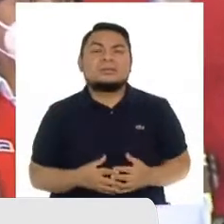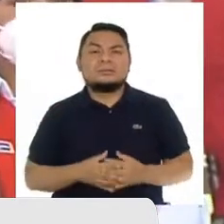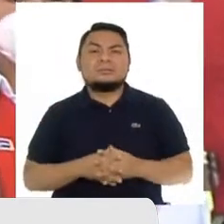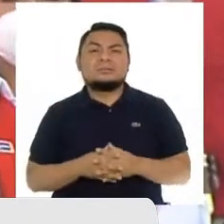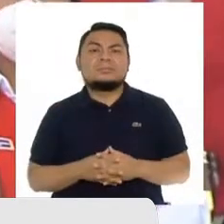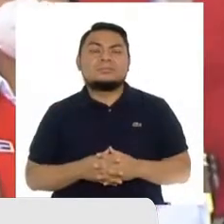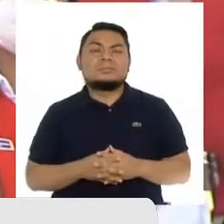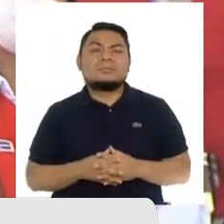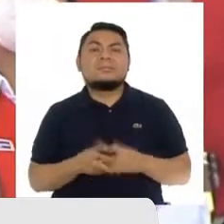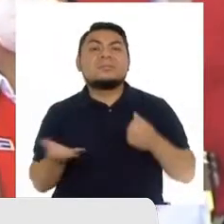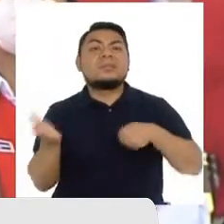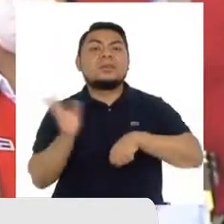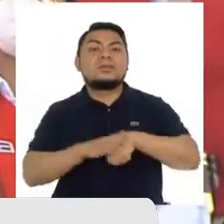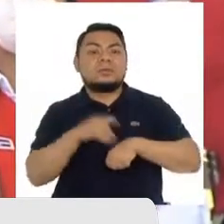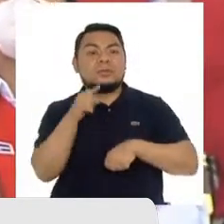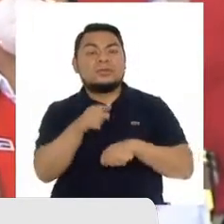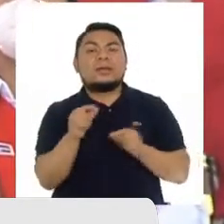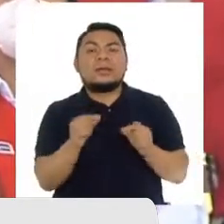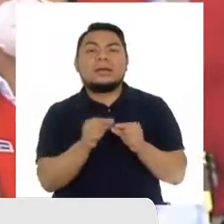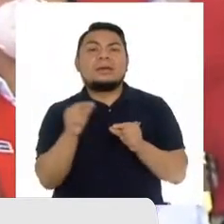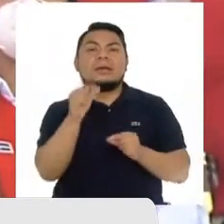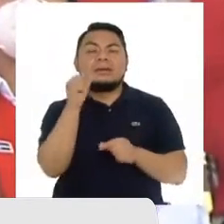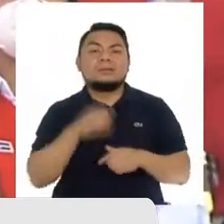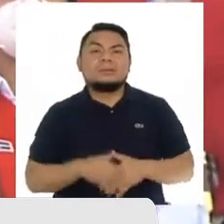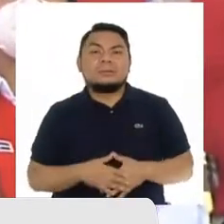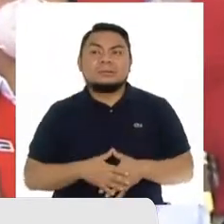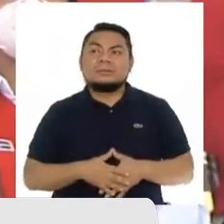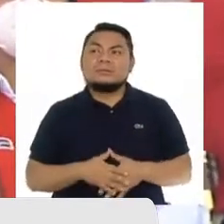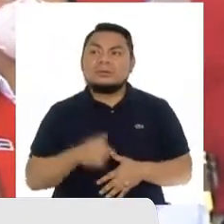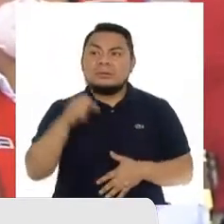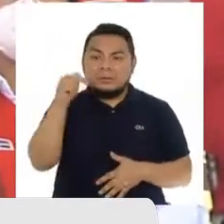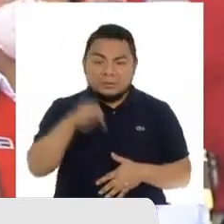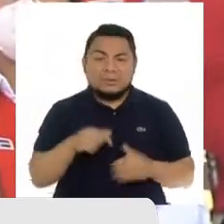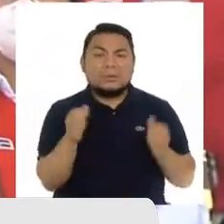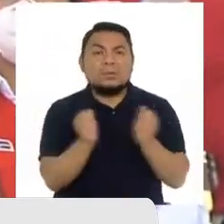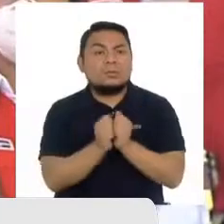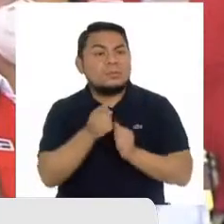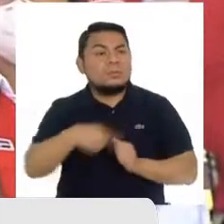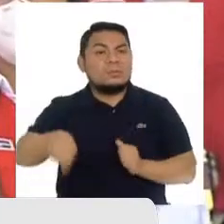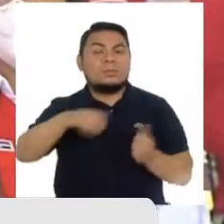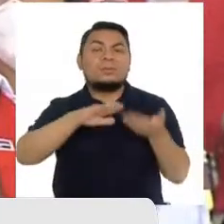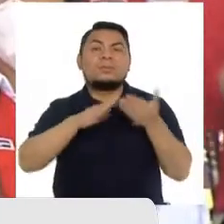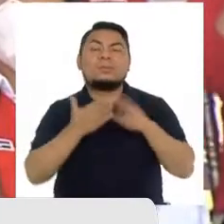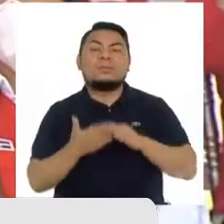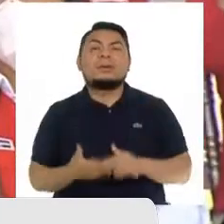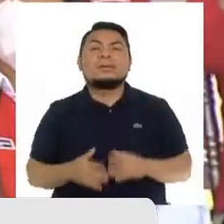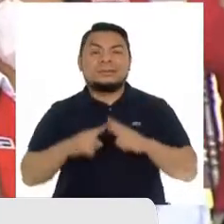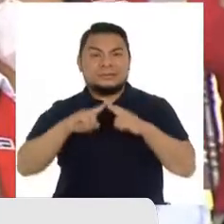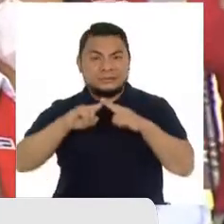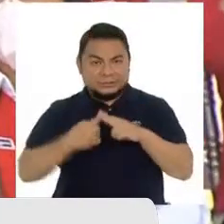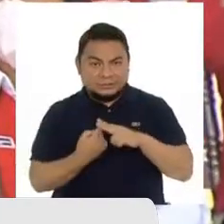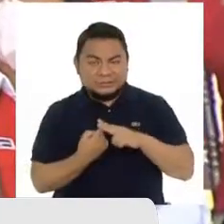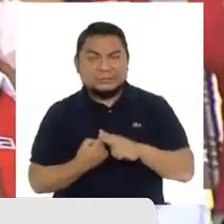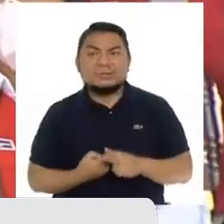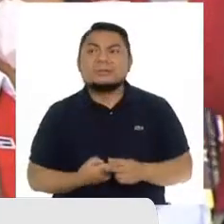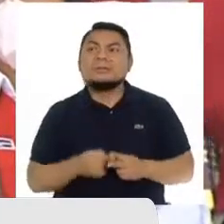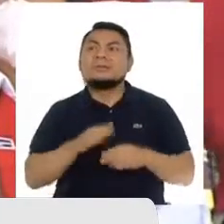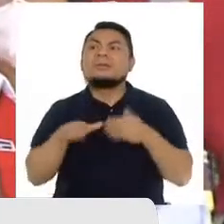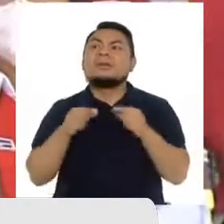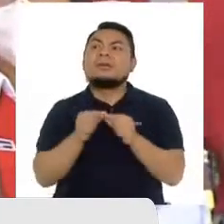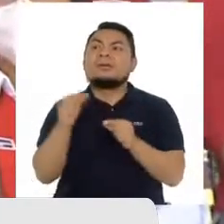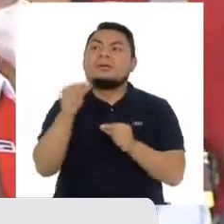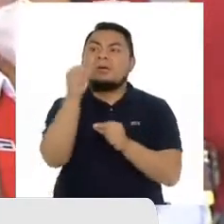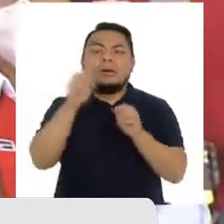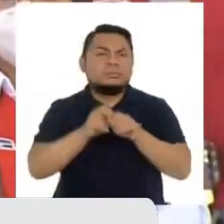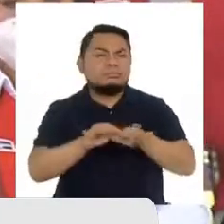sobre el gas hoy junto al pueblo iniciamos la pacificación del gas